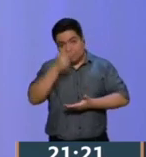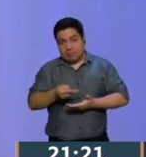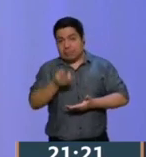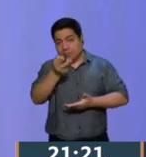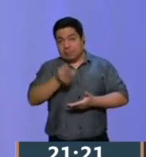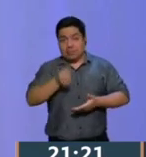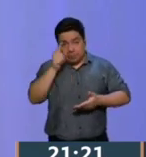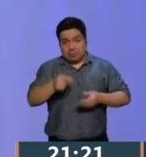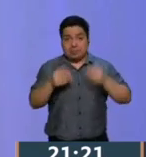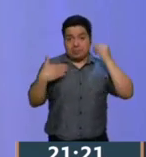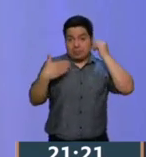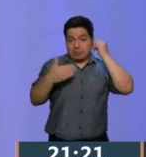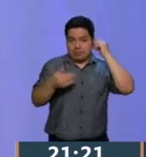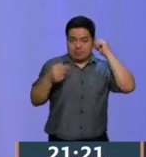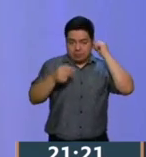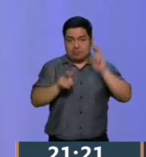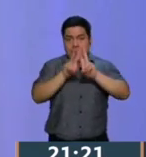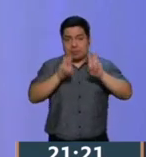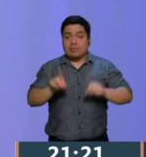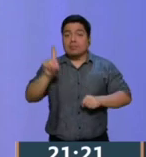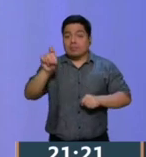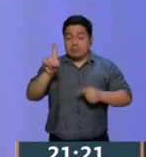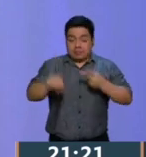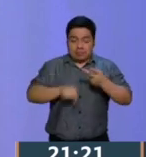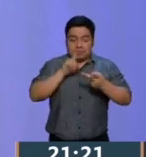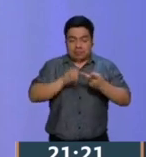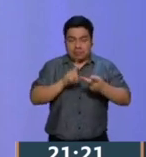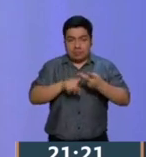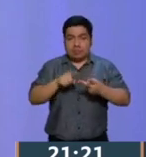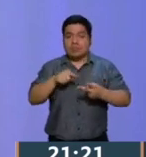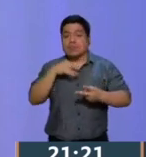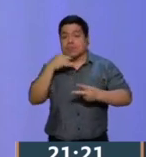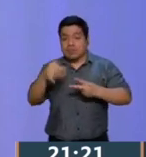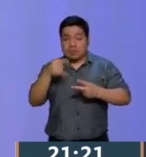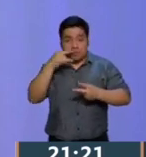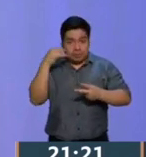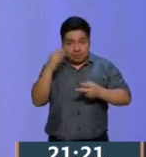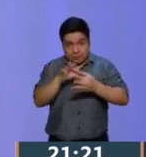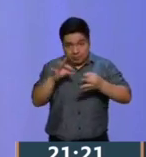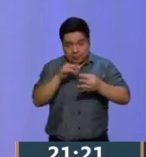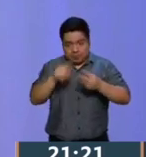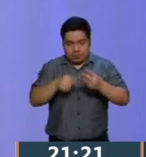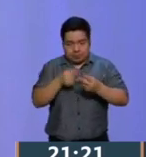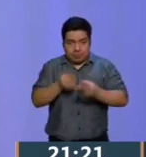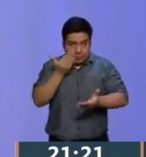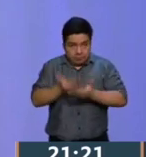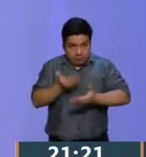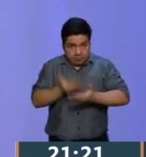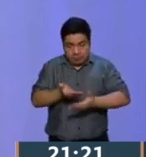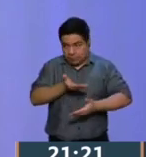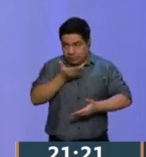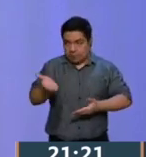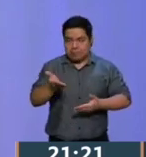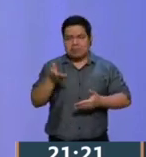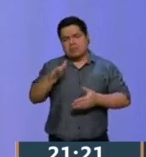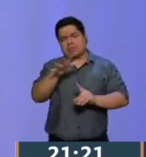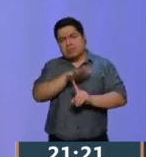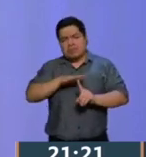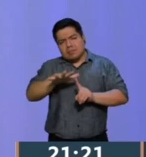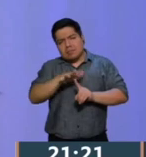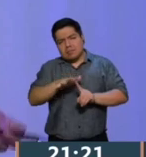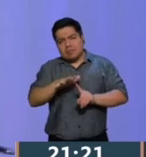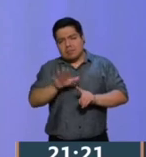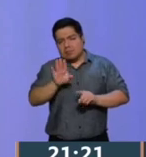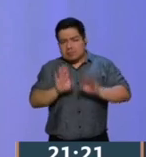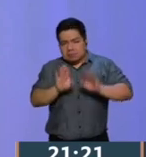sabe. El próximo domingo se hablará sobre agua y sobre transparencia y rendición de cuentas. En ese contexto, me parece